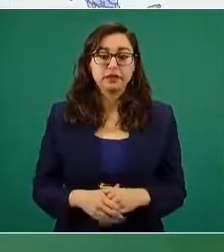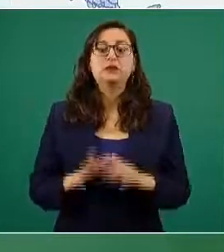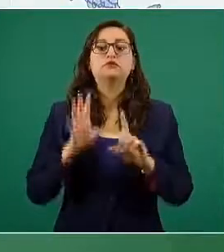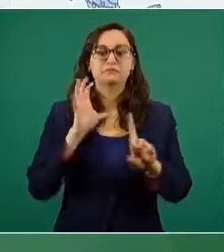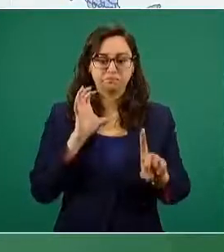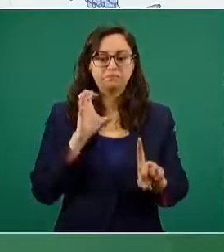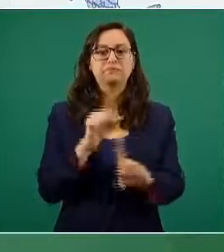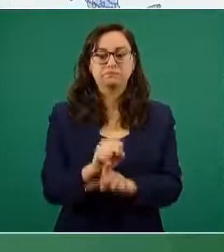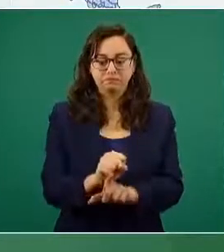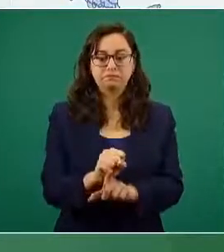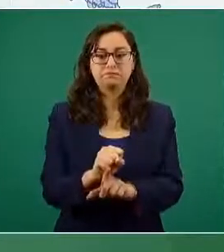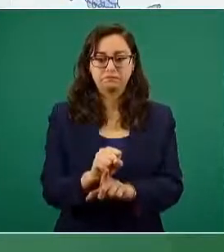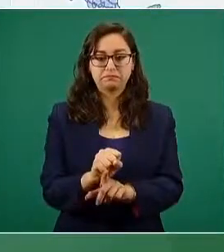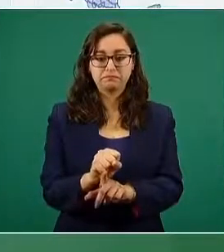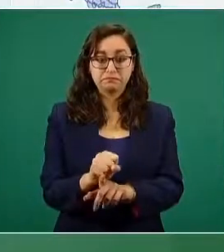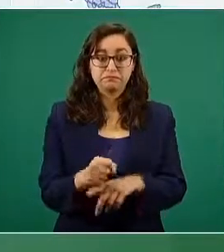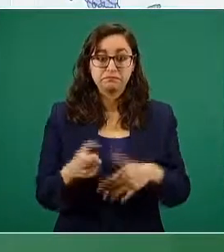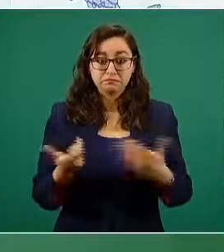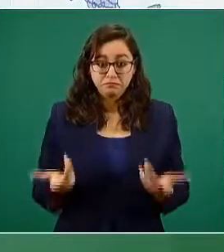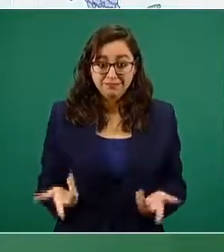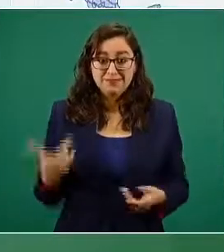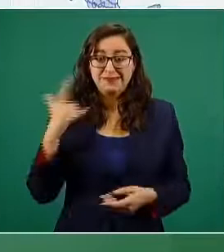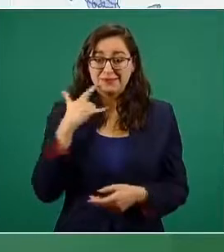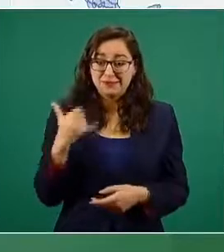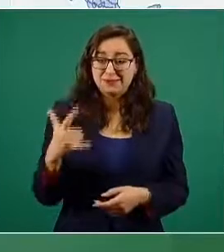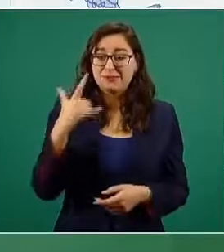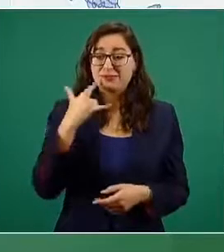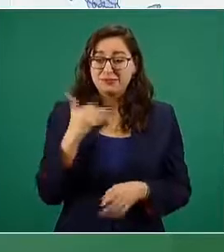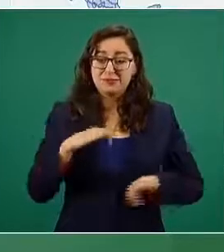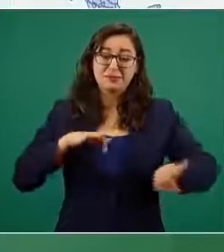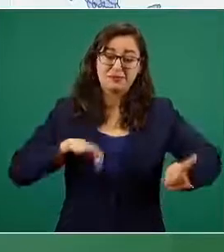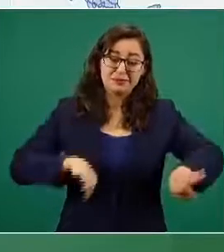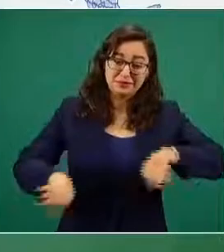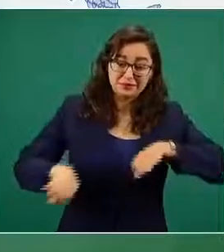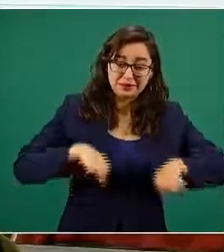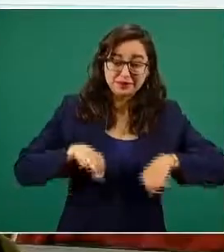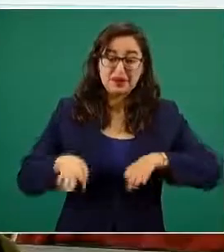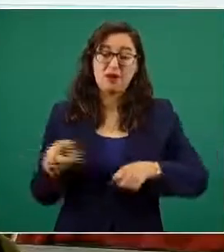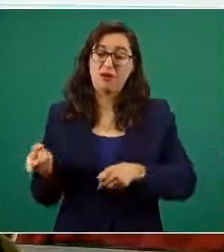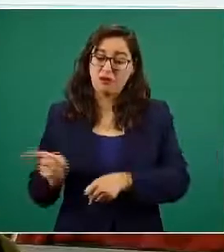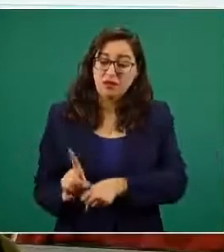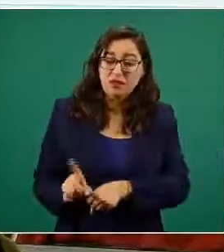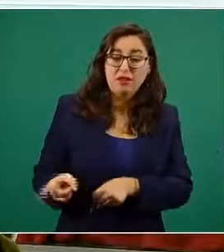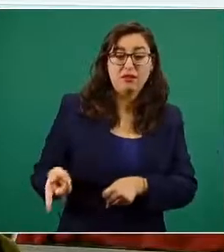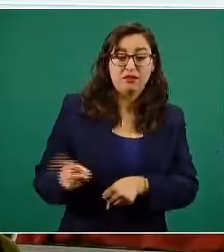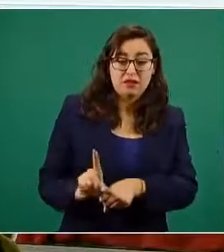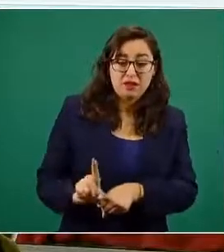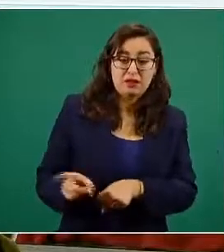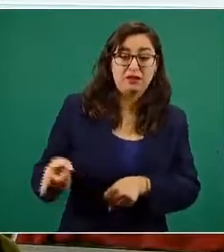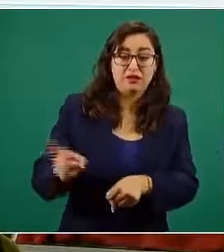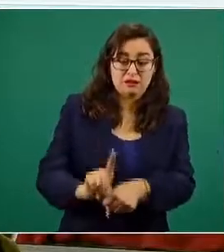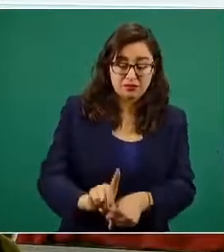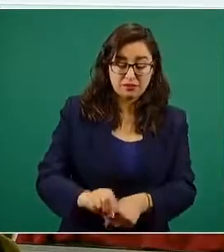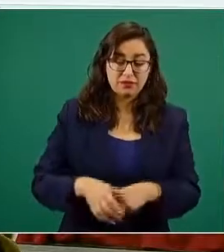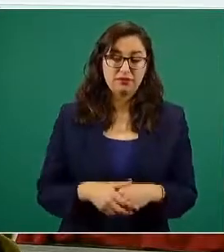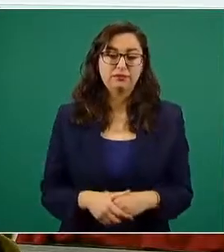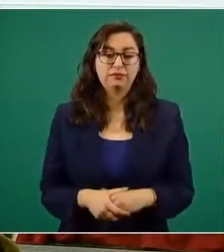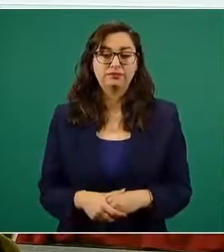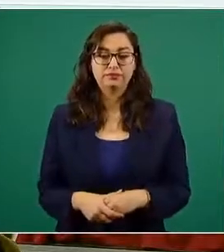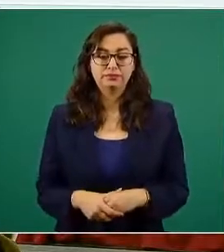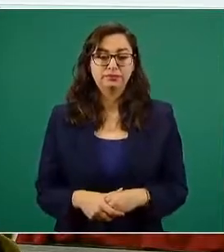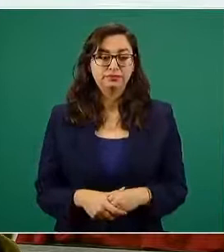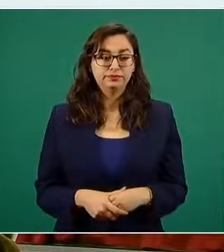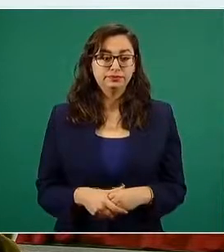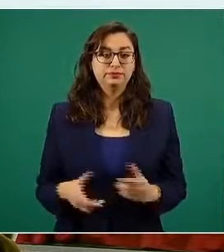logrado y esto requiere un trabajo arduo de todos los días con todas las instituciones del sector salud.